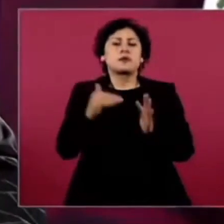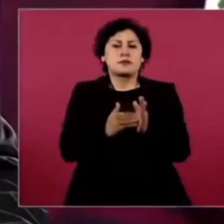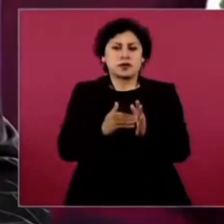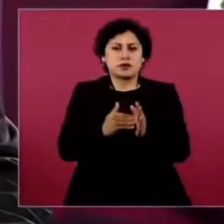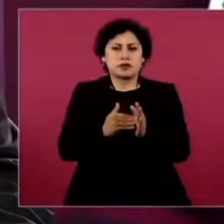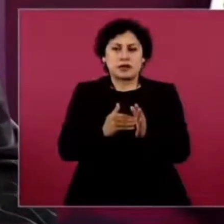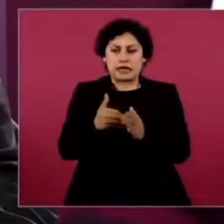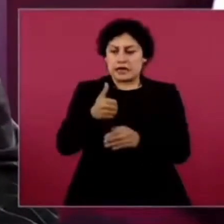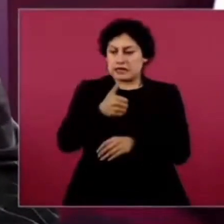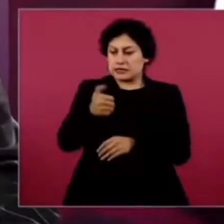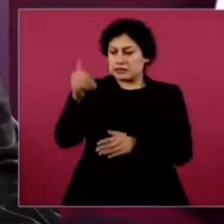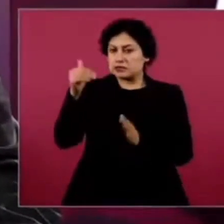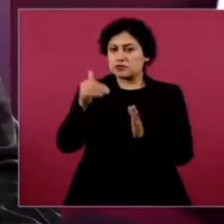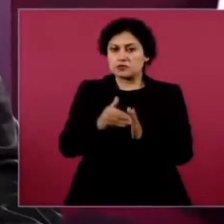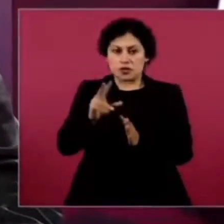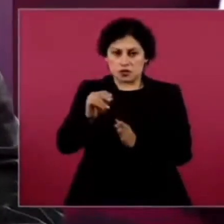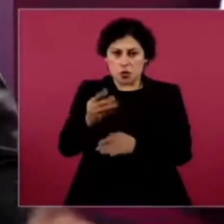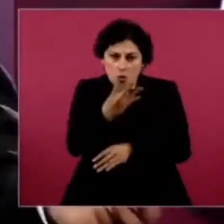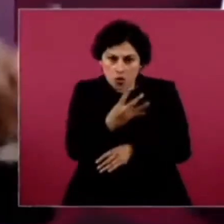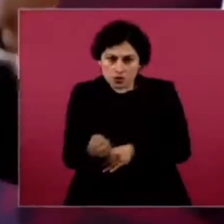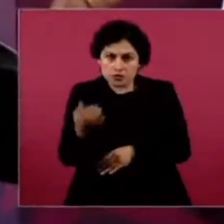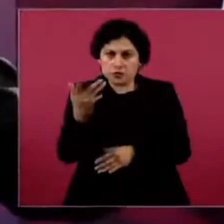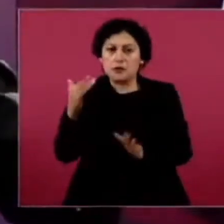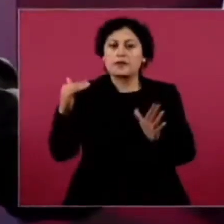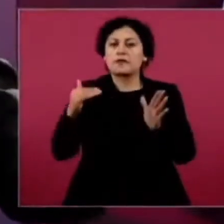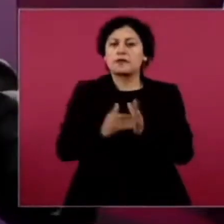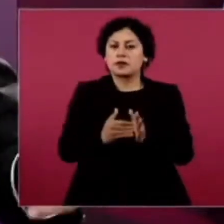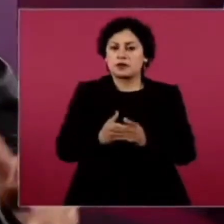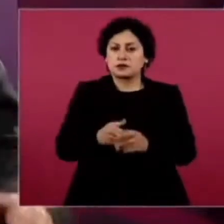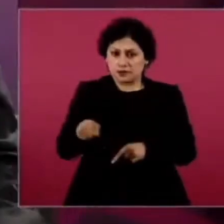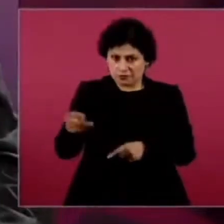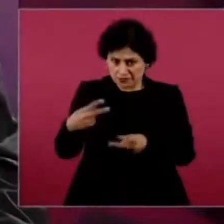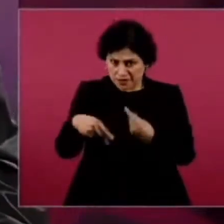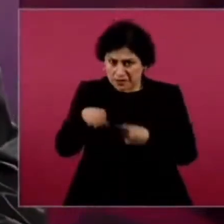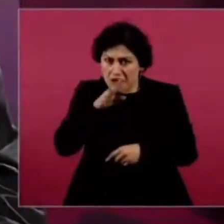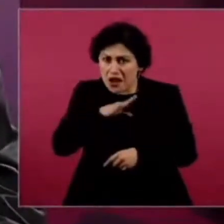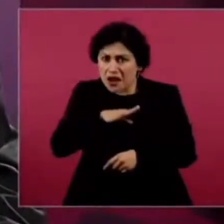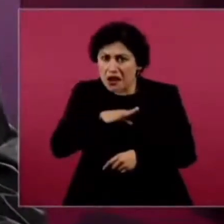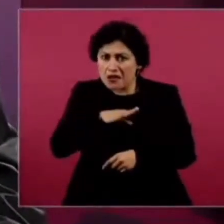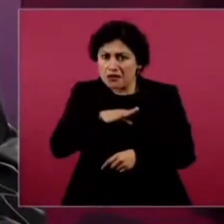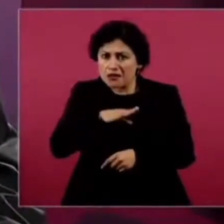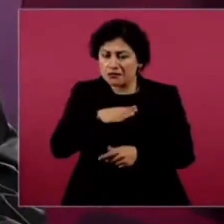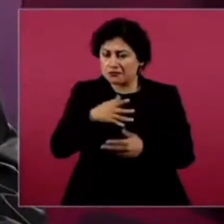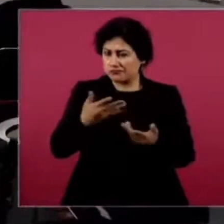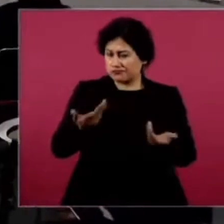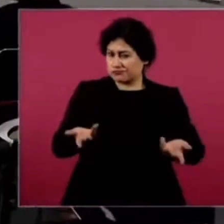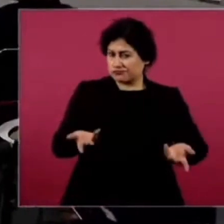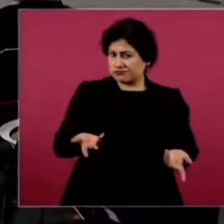no 600,000. ¿Qué? ¿Se van a afectar?